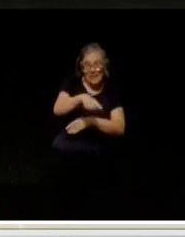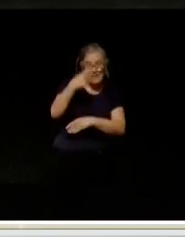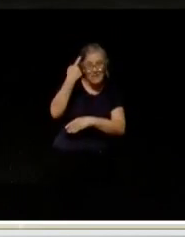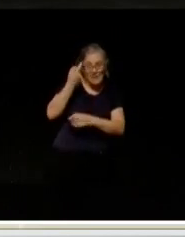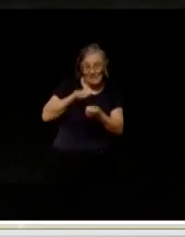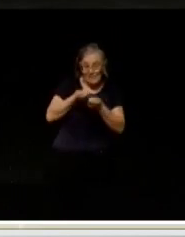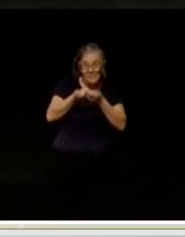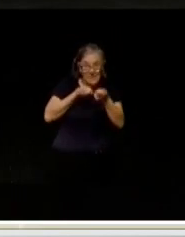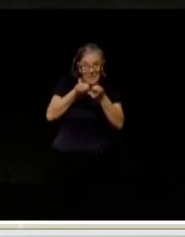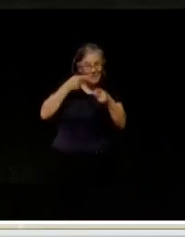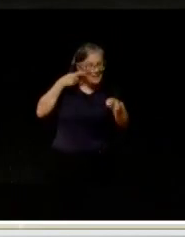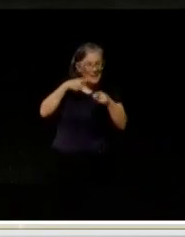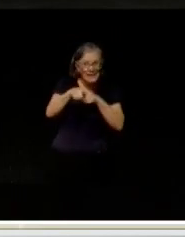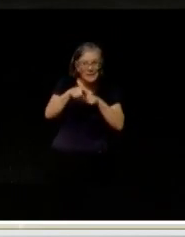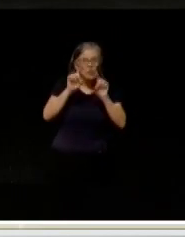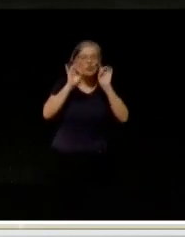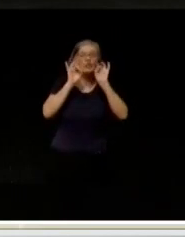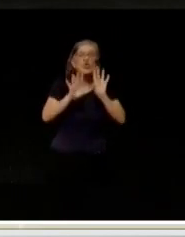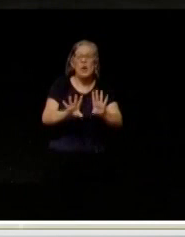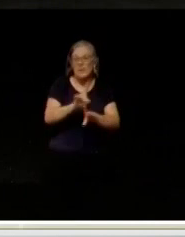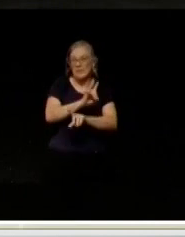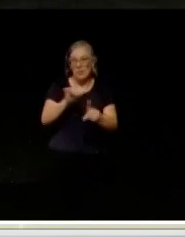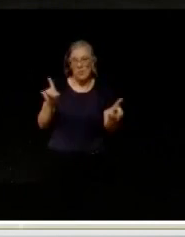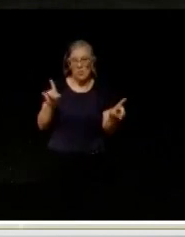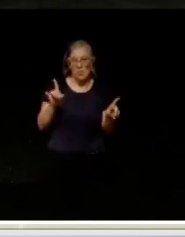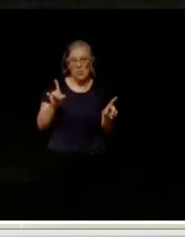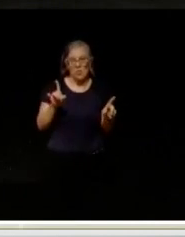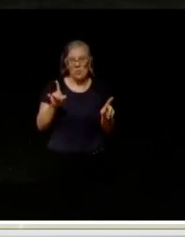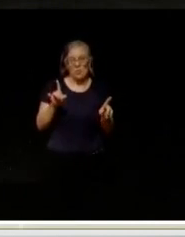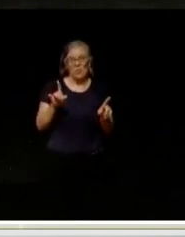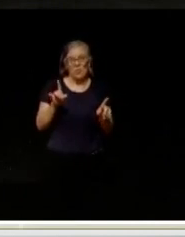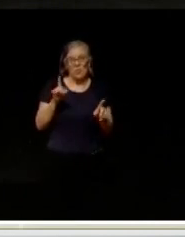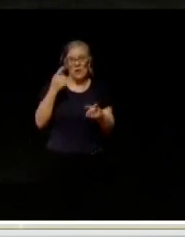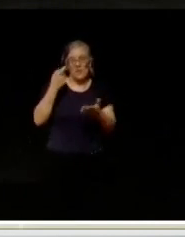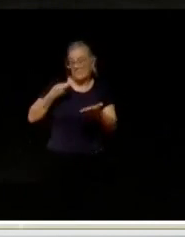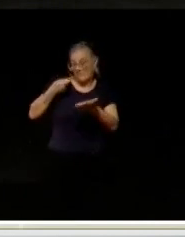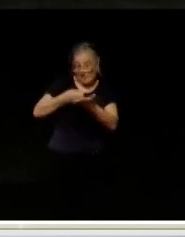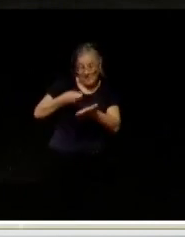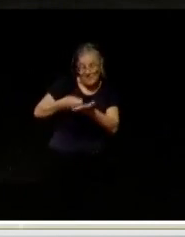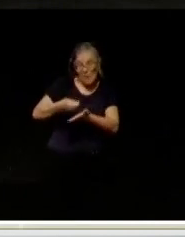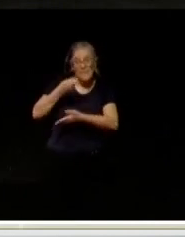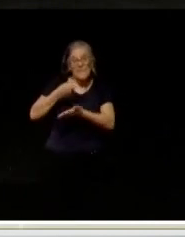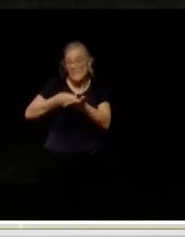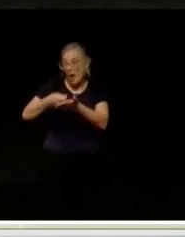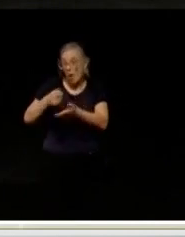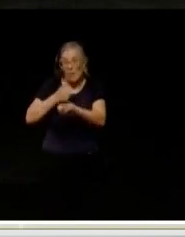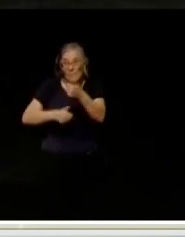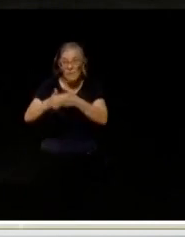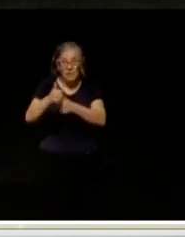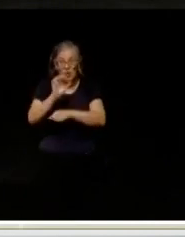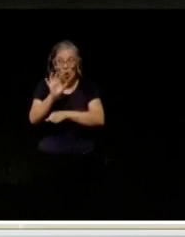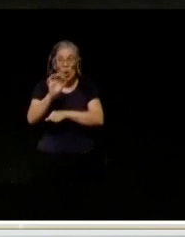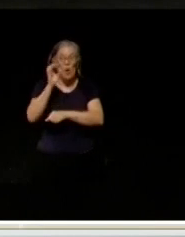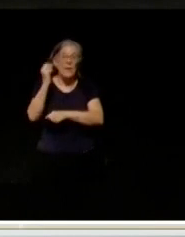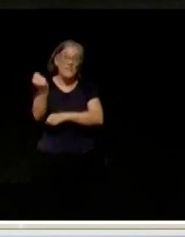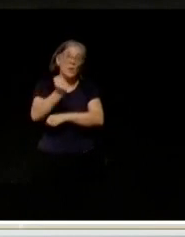en una reunión, hay 10 personas y 8 están con su celular? O sea, estamos reunidos pero incomunicados. Y cuando eso lo llevas